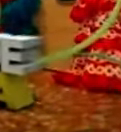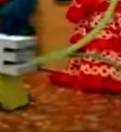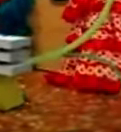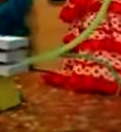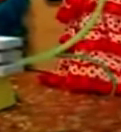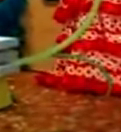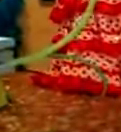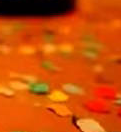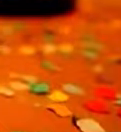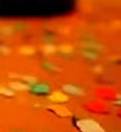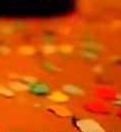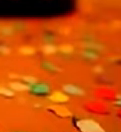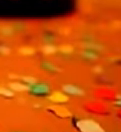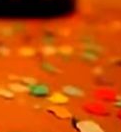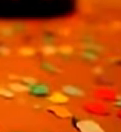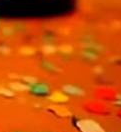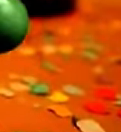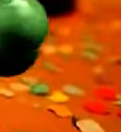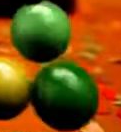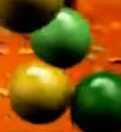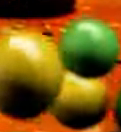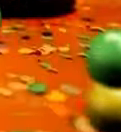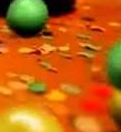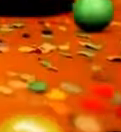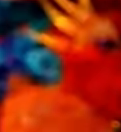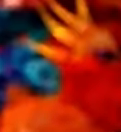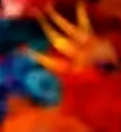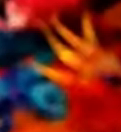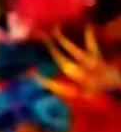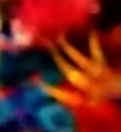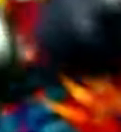Carnaval Carnaval